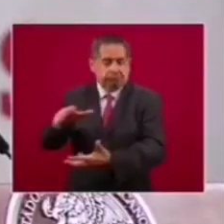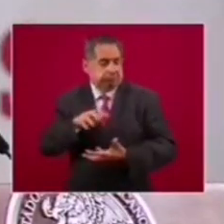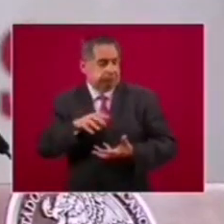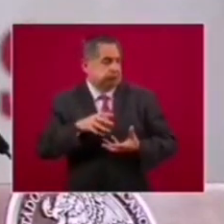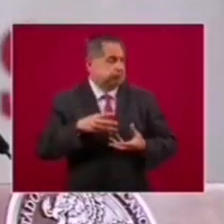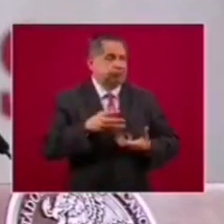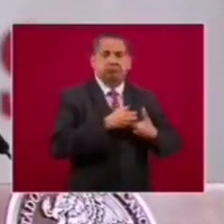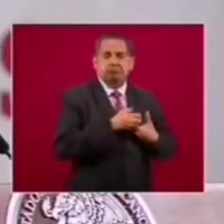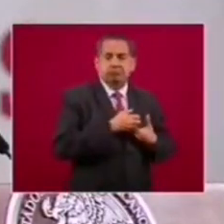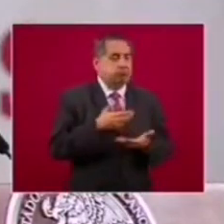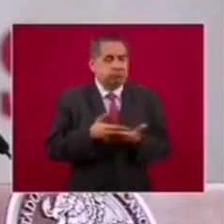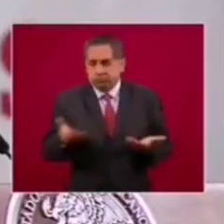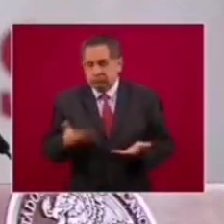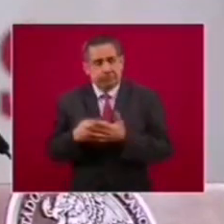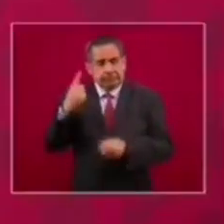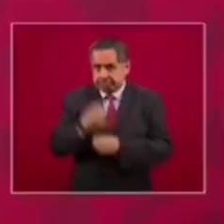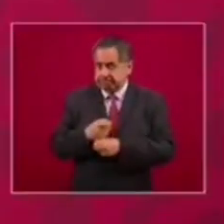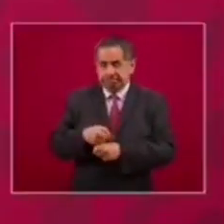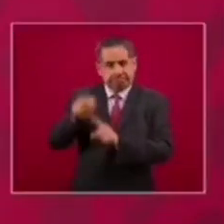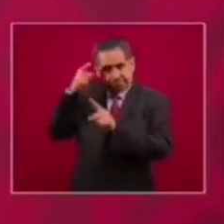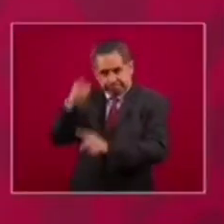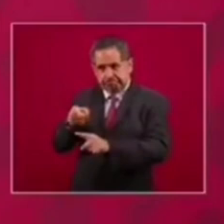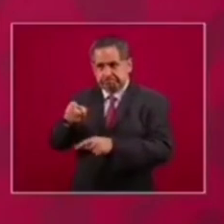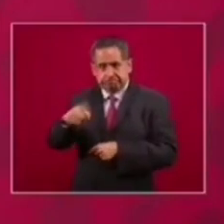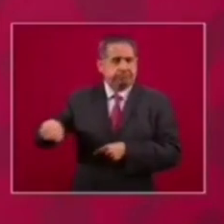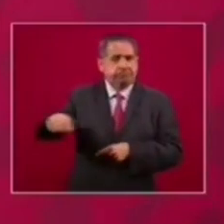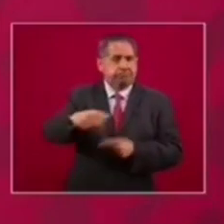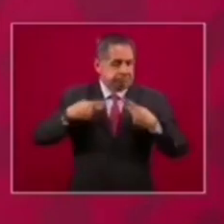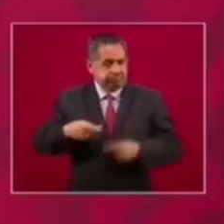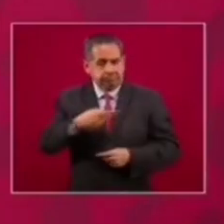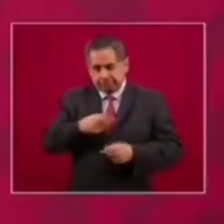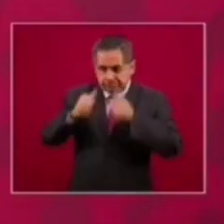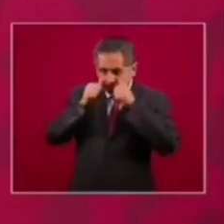ahora tiene como función principal el garantizar